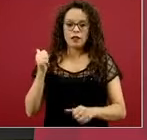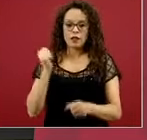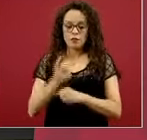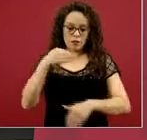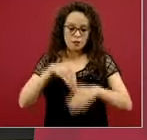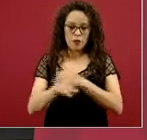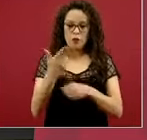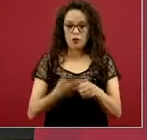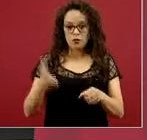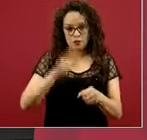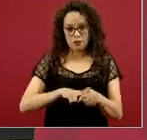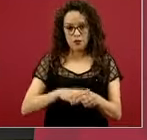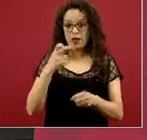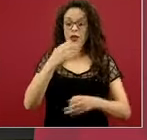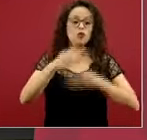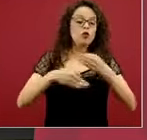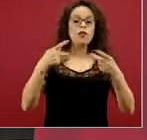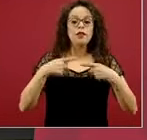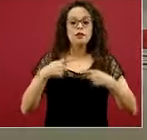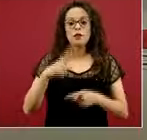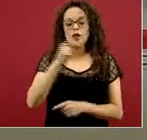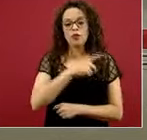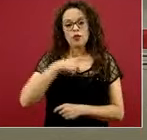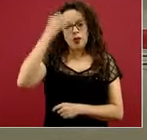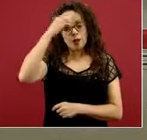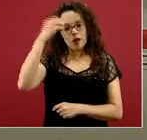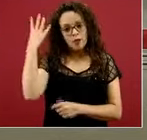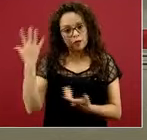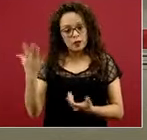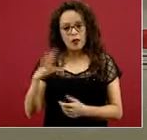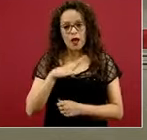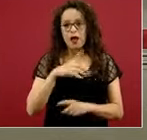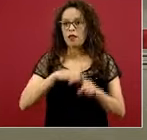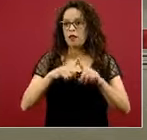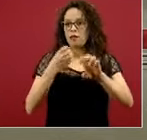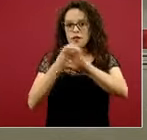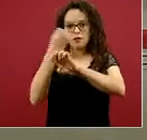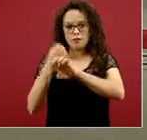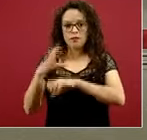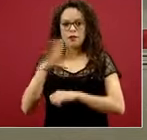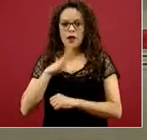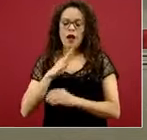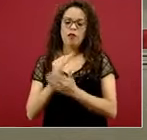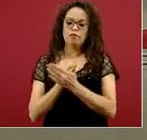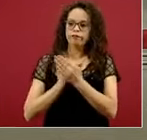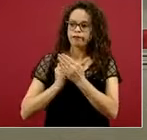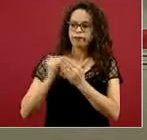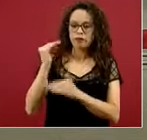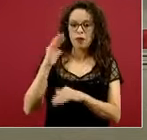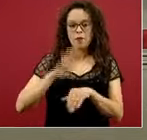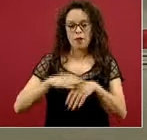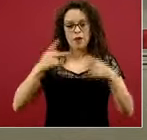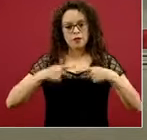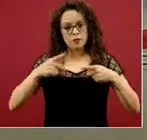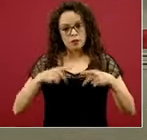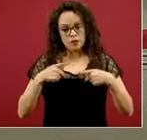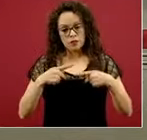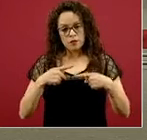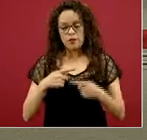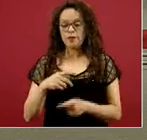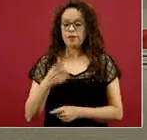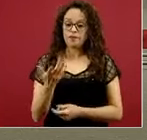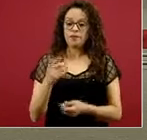la población que seguimos en un momento activo, hay varias entidades que tienen un ascenso en el número de casos y que uno de los